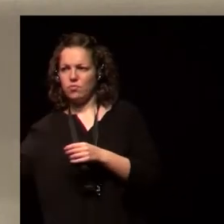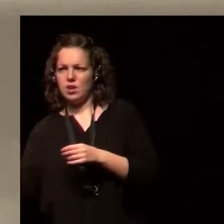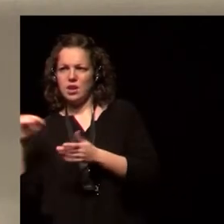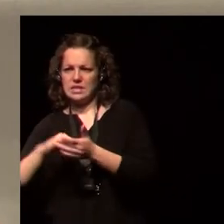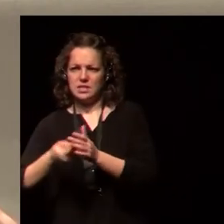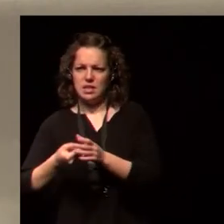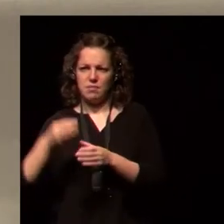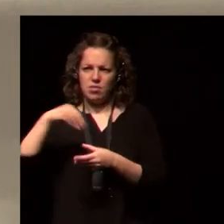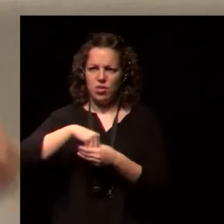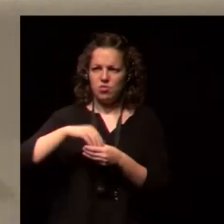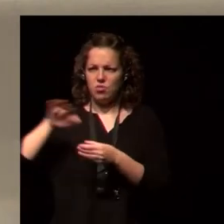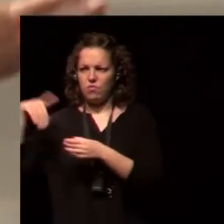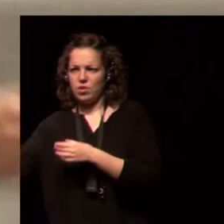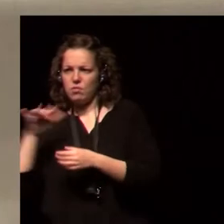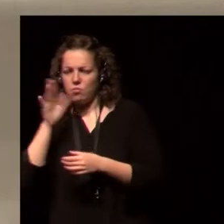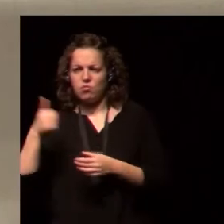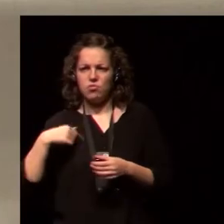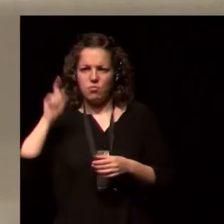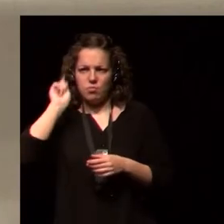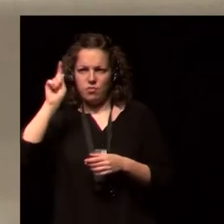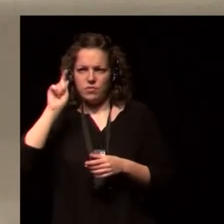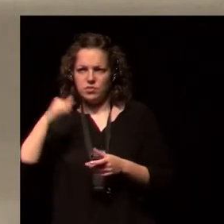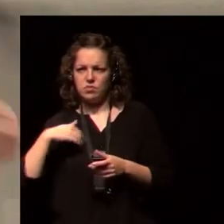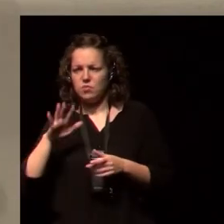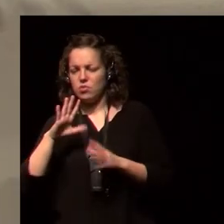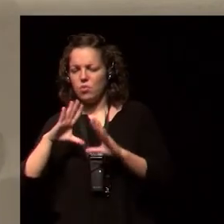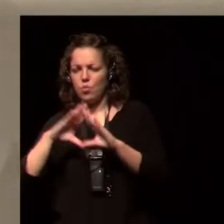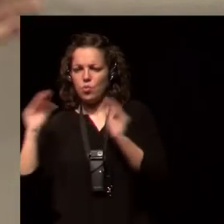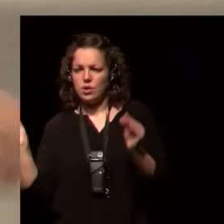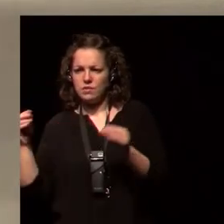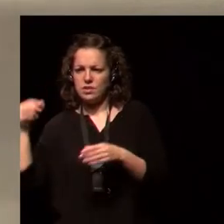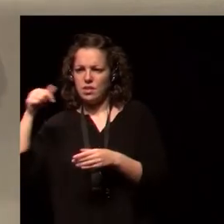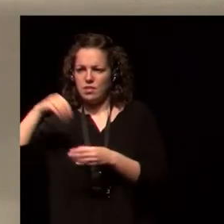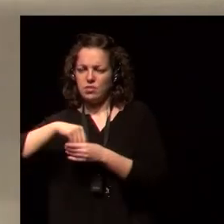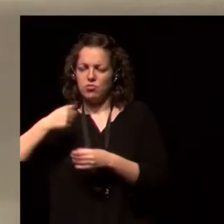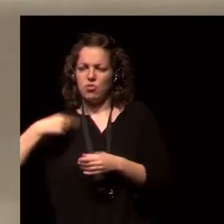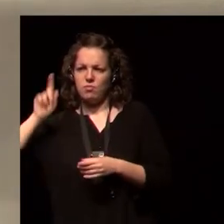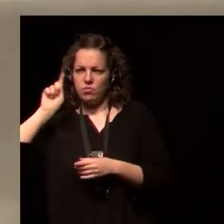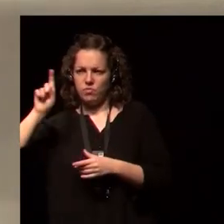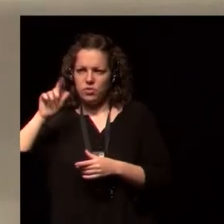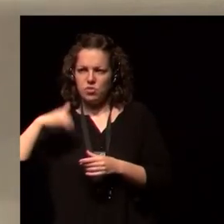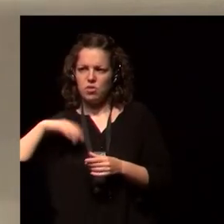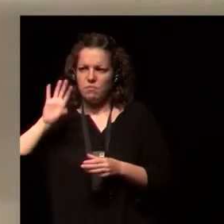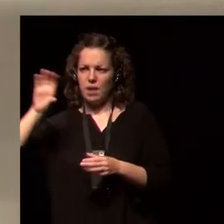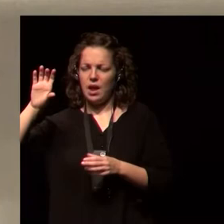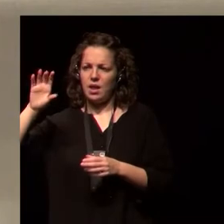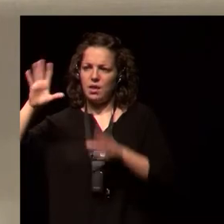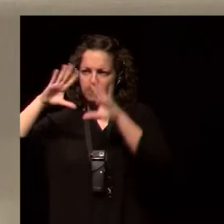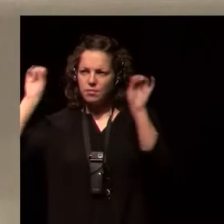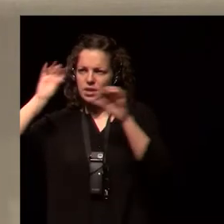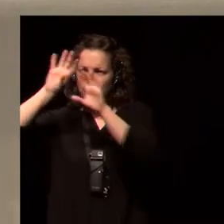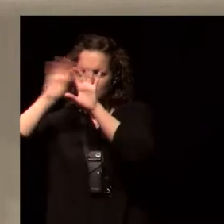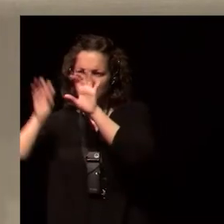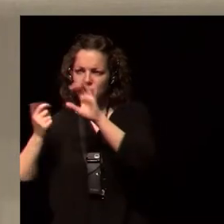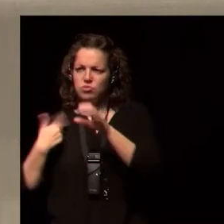soy profesor en una de las universidades más grandes de los Países Bajos y como tal formo parte de este contexto